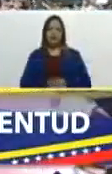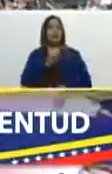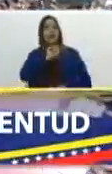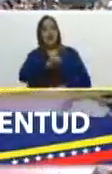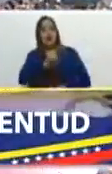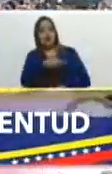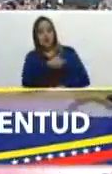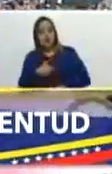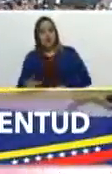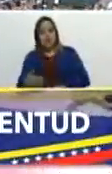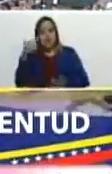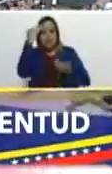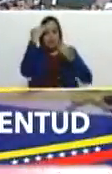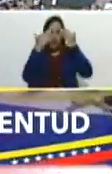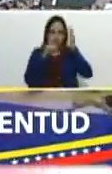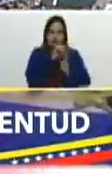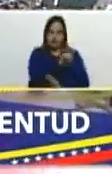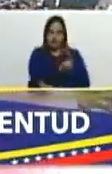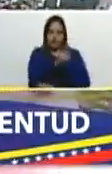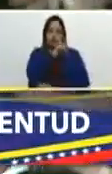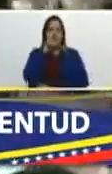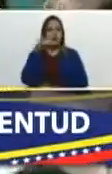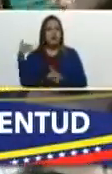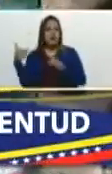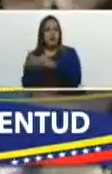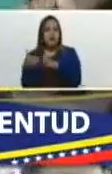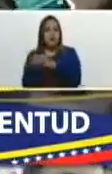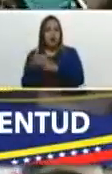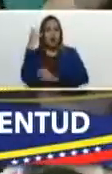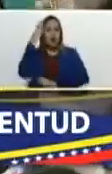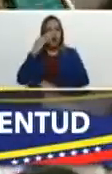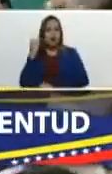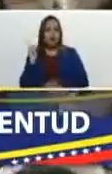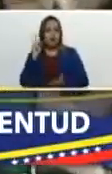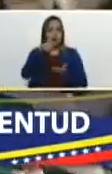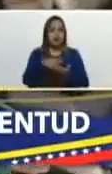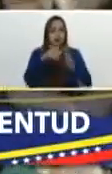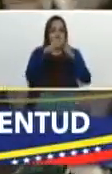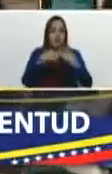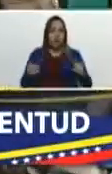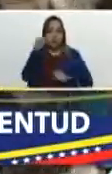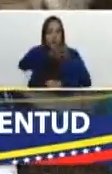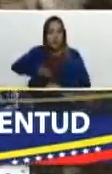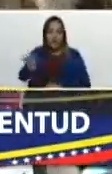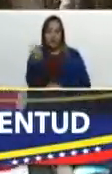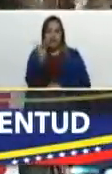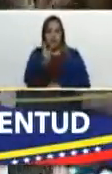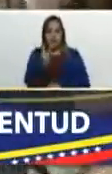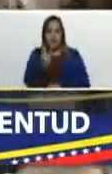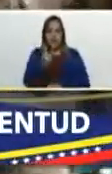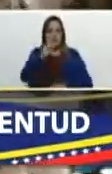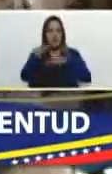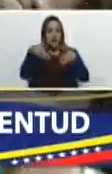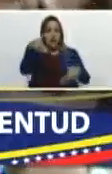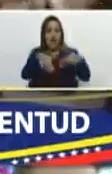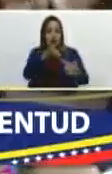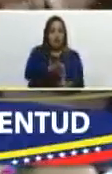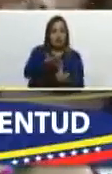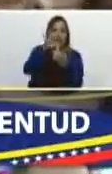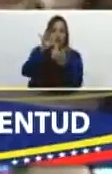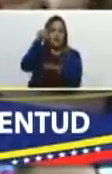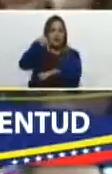presidente, saludarle en nombre de esta juventud aguerrida que ha venido de todo el territorio nacional de haber sido electo para participar